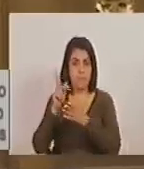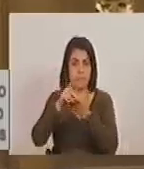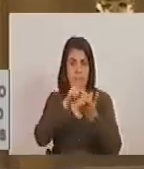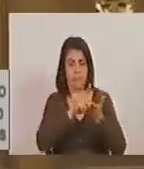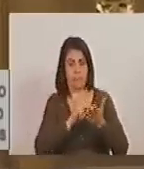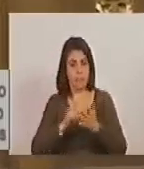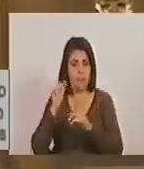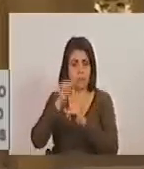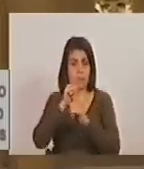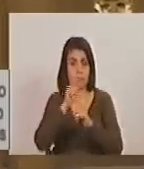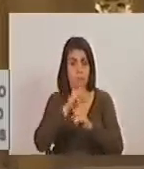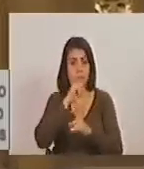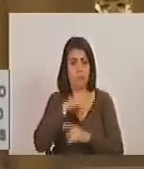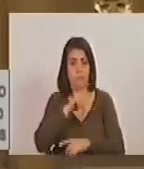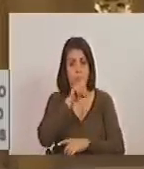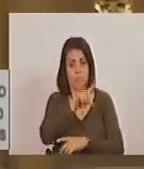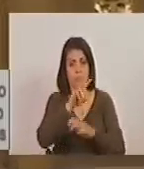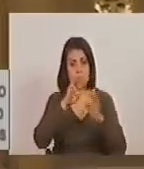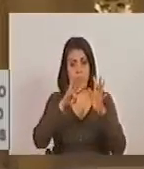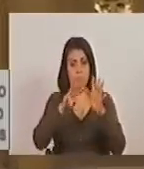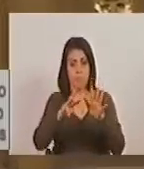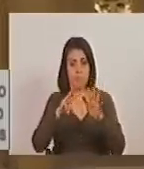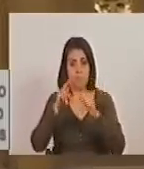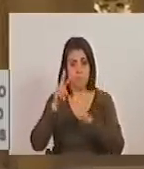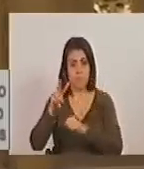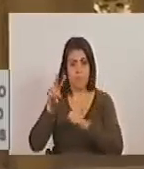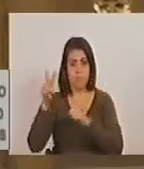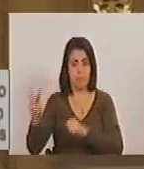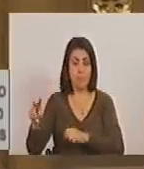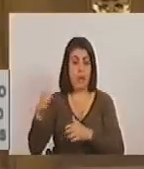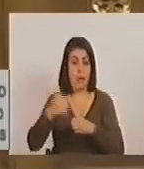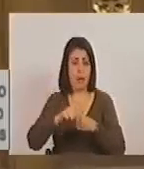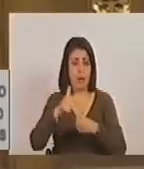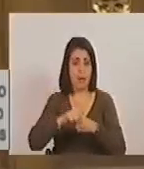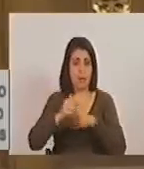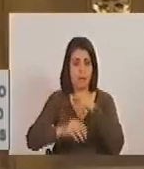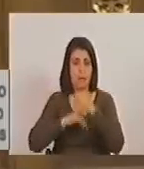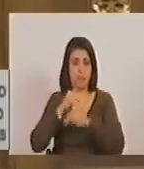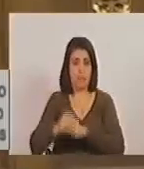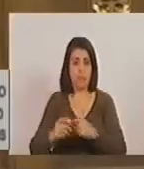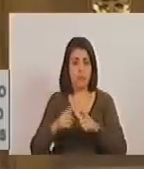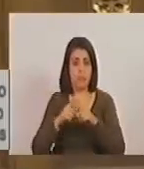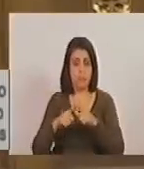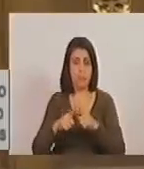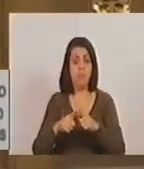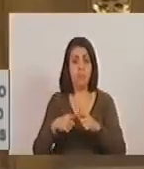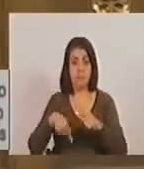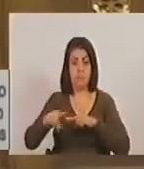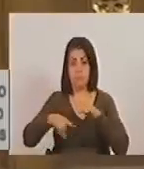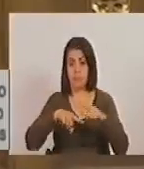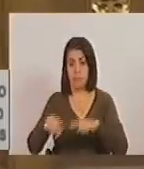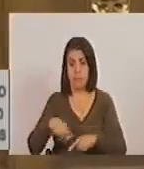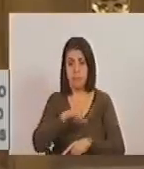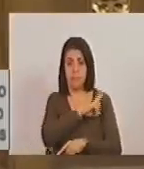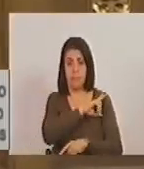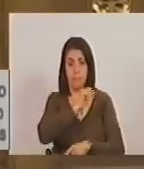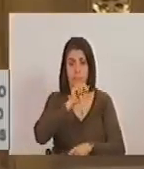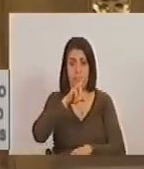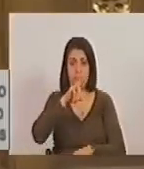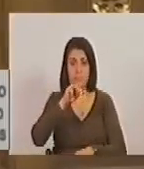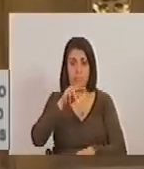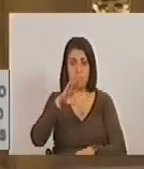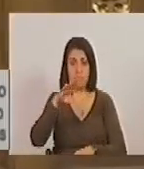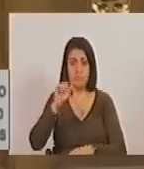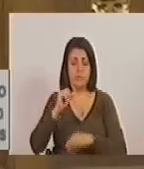participando en la lucha histórica desde 1822, cuando Maracaibo fue ocupada por los realistas bajo el mando de Francisco Tomás Morales, por